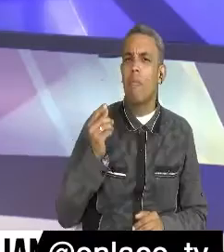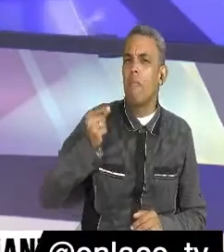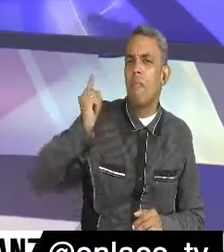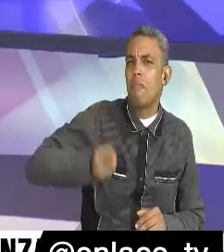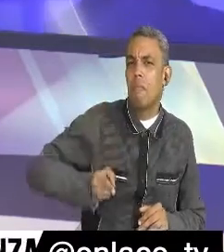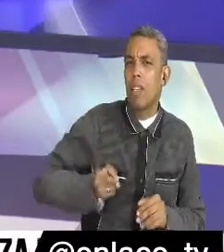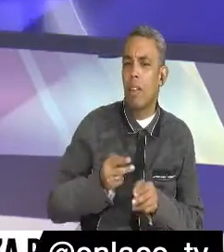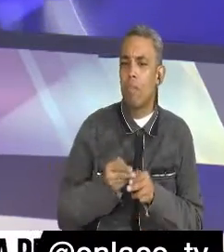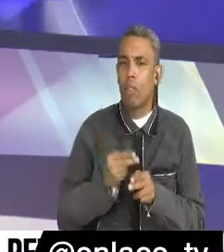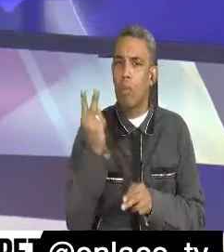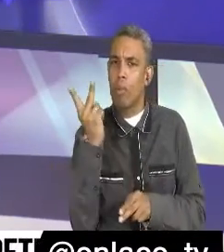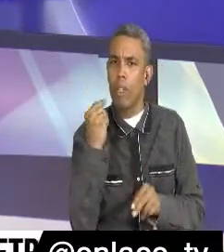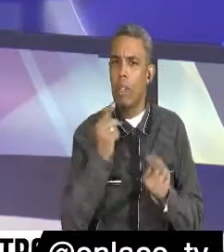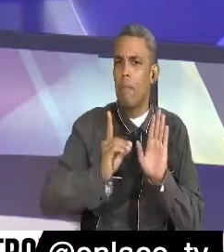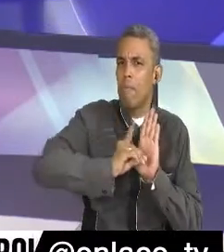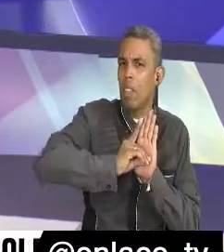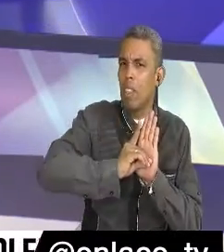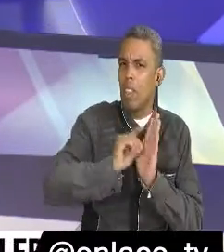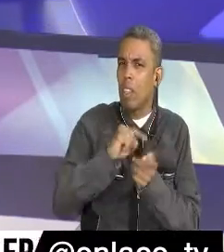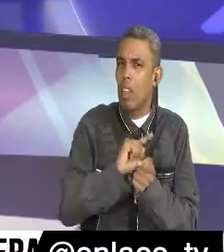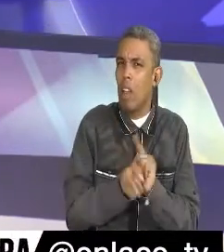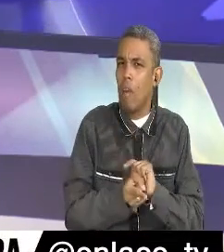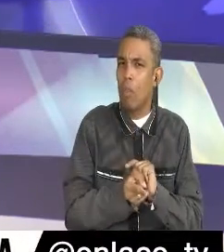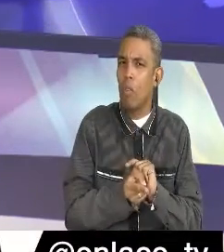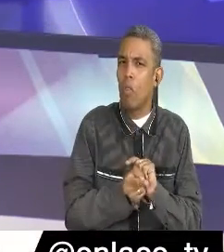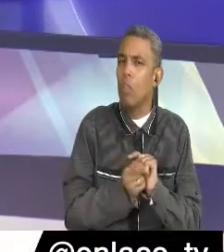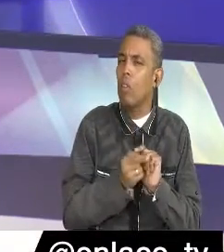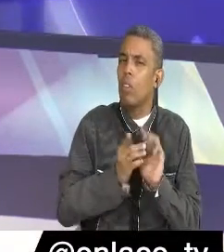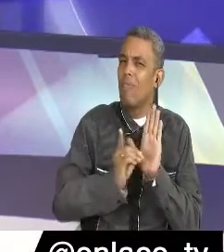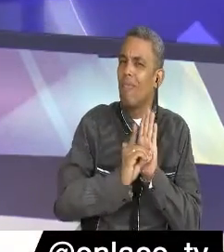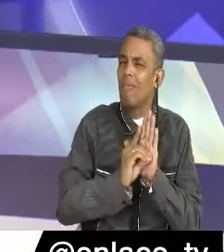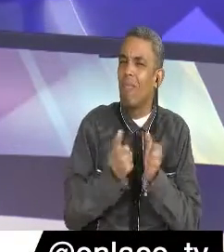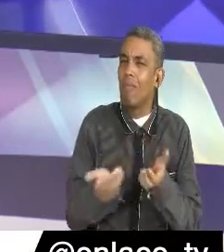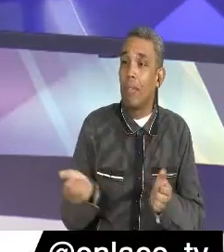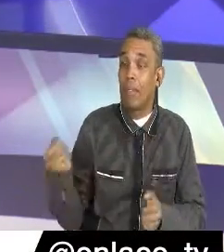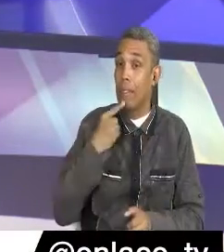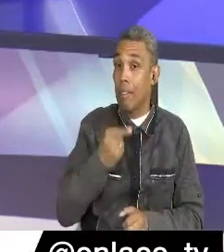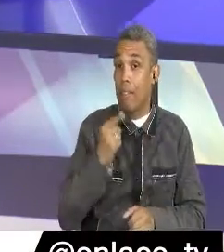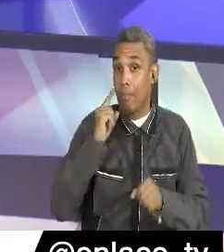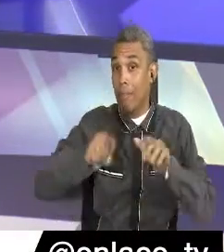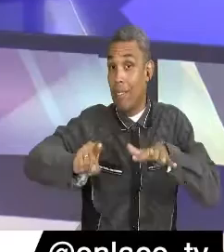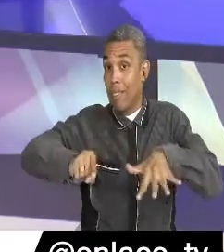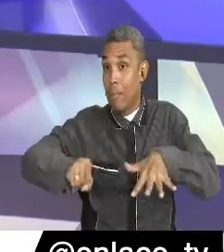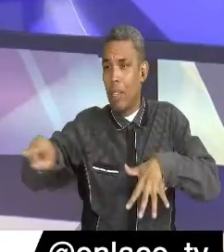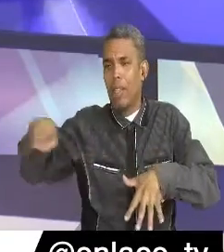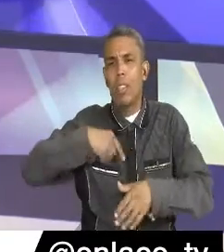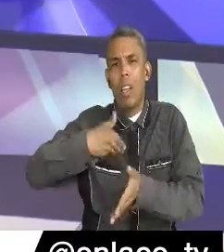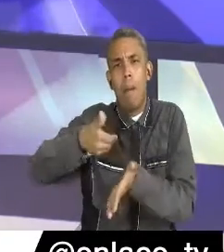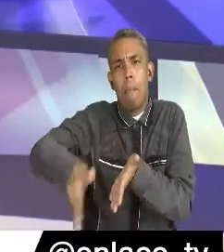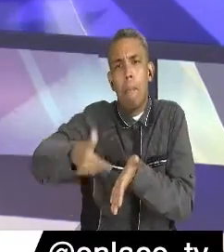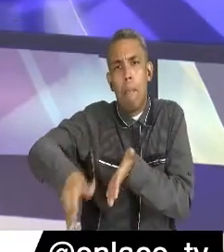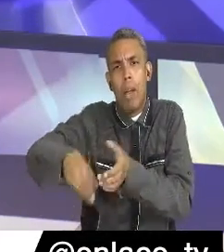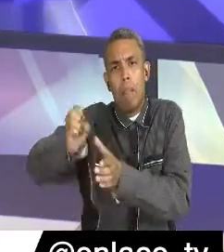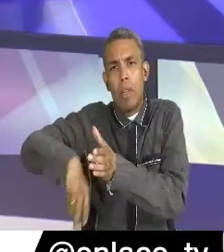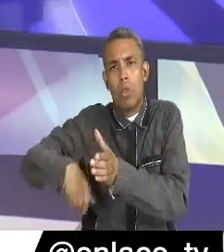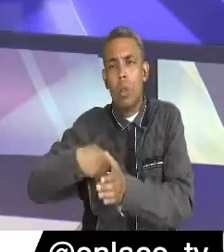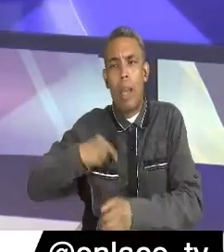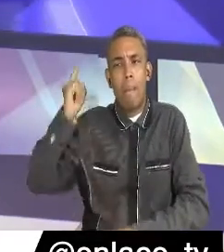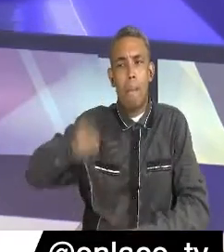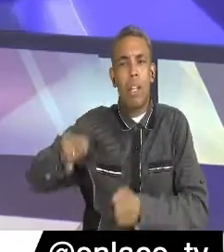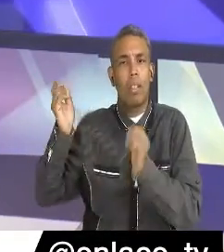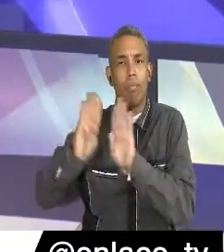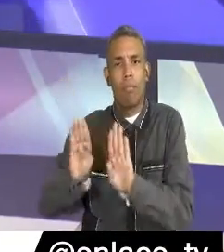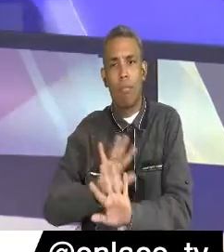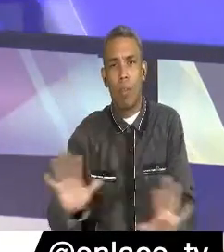que reemplazaría al actual. El alcalde Darío Echeverri dijo que en 6 meses el relleno de Hierbabuena no podrá seguir operando en el sector de Patio